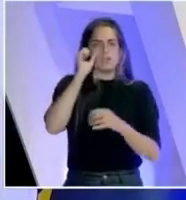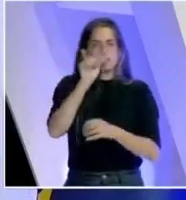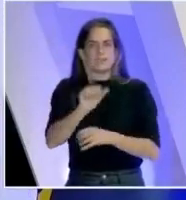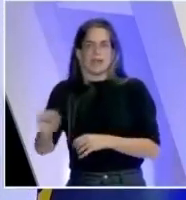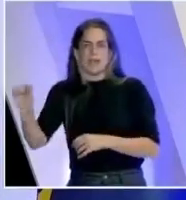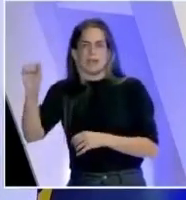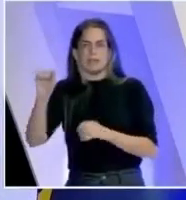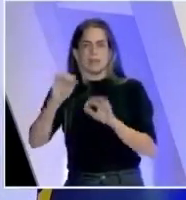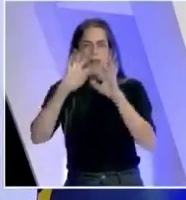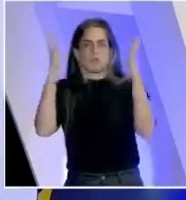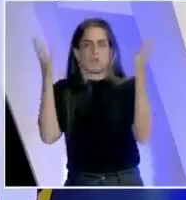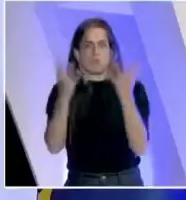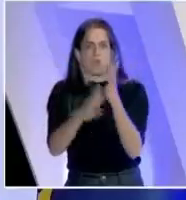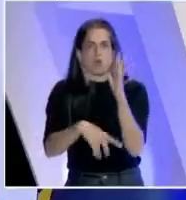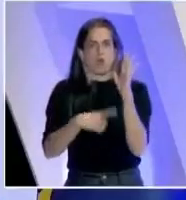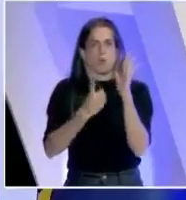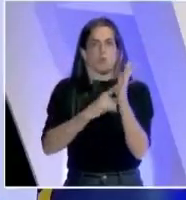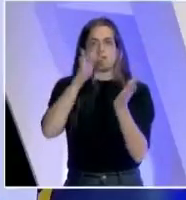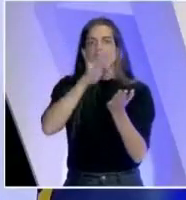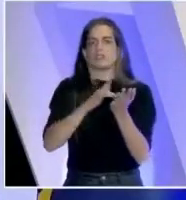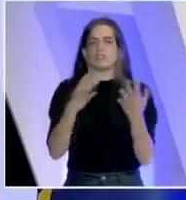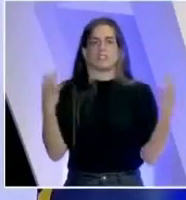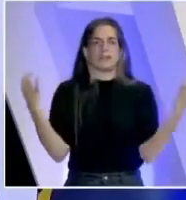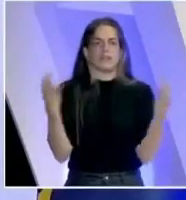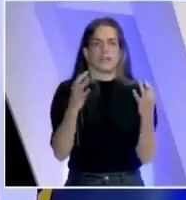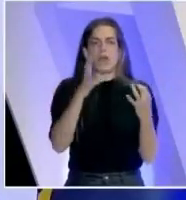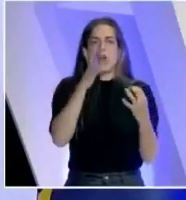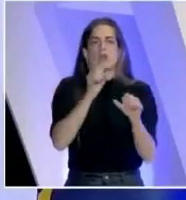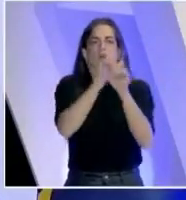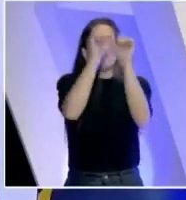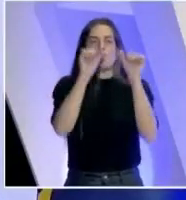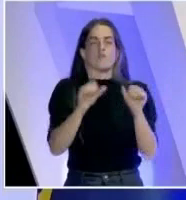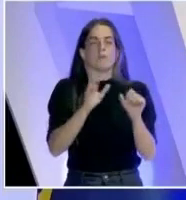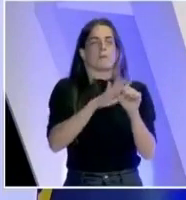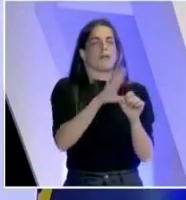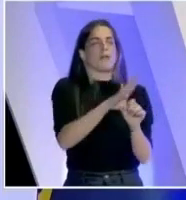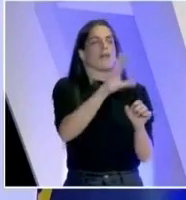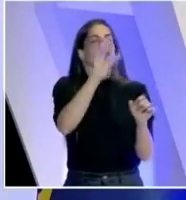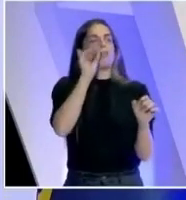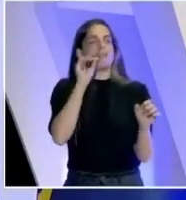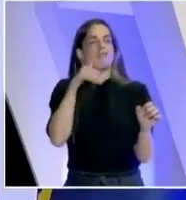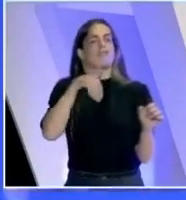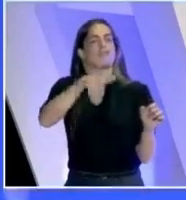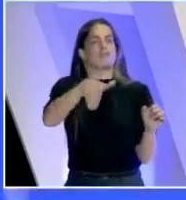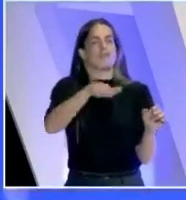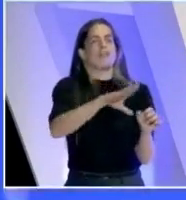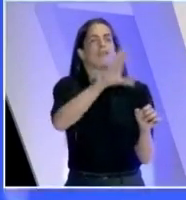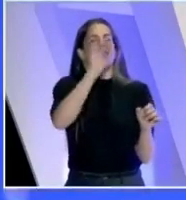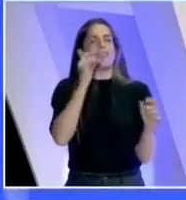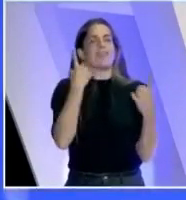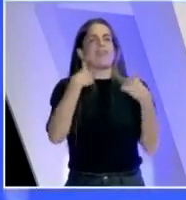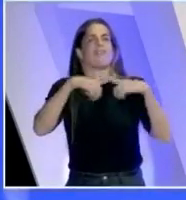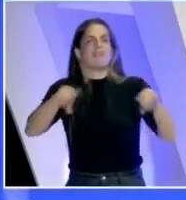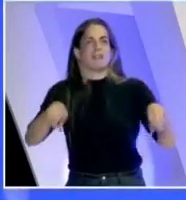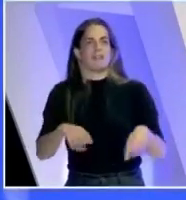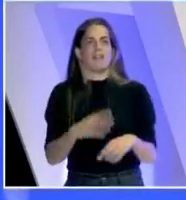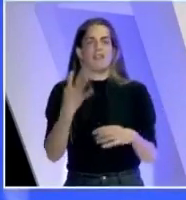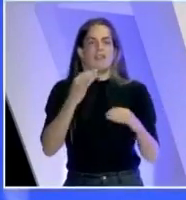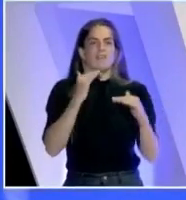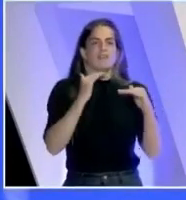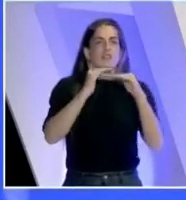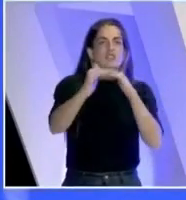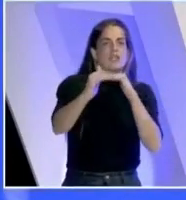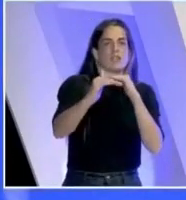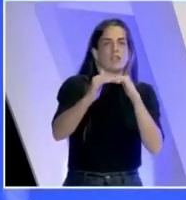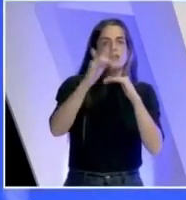el planeta, lo que está ocurriendo es que se están configurando una nueva forma de entender el futuro, que tiene que estar marcado por la sostenibilidad, por